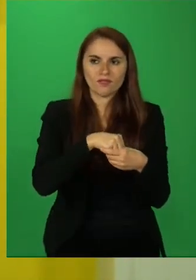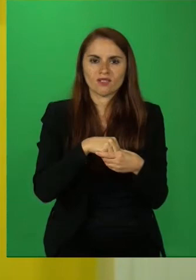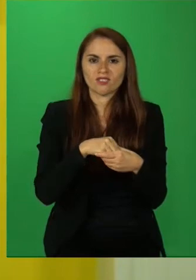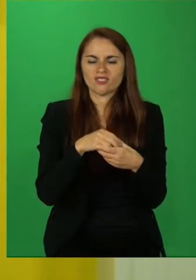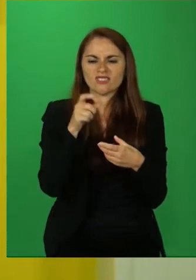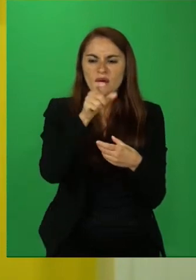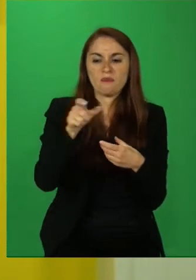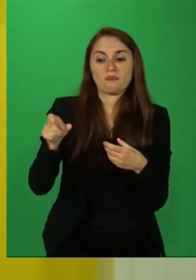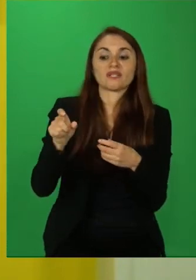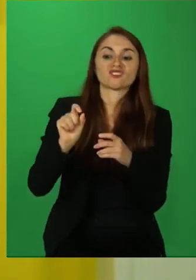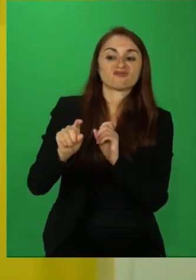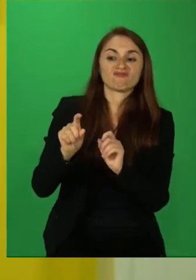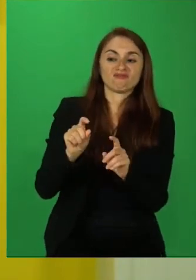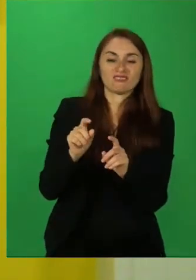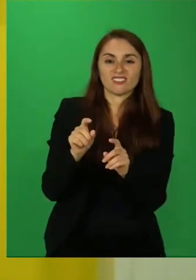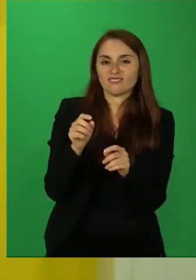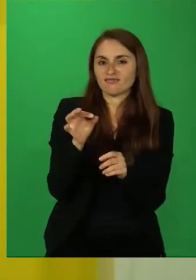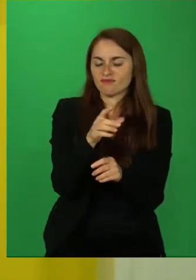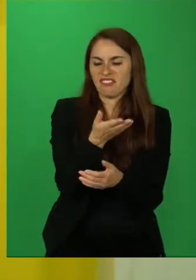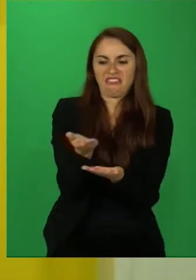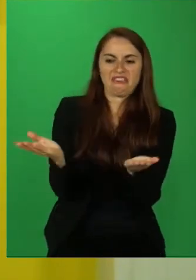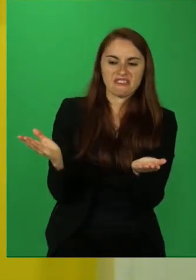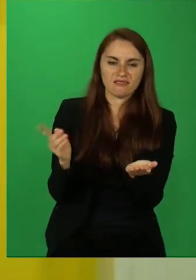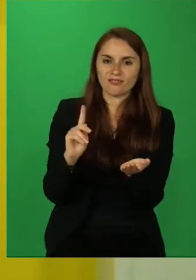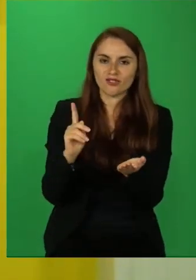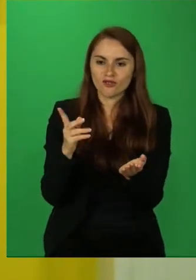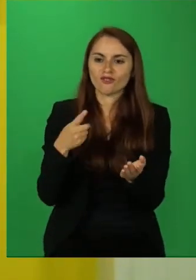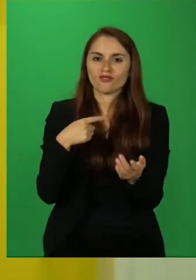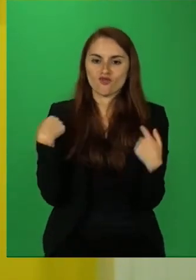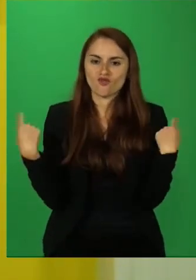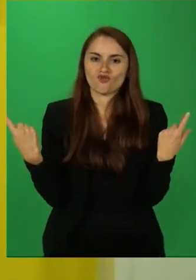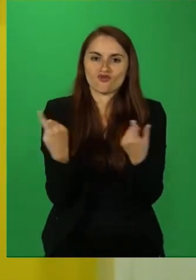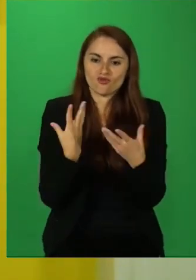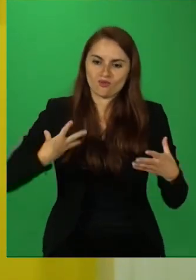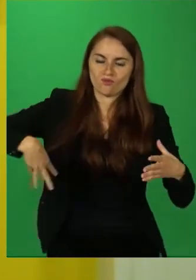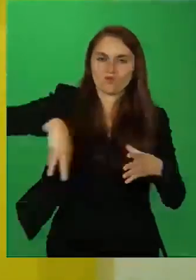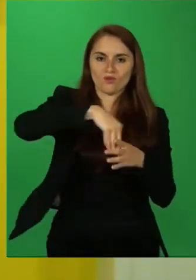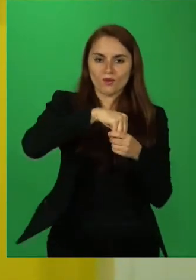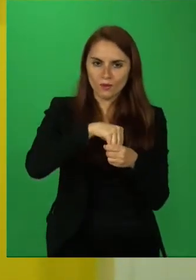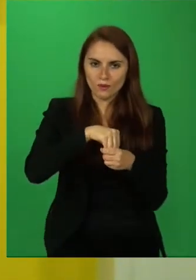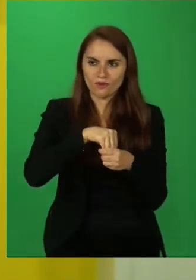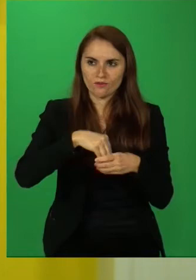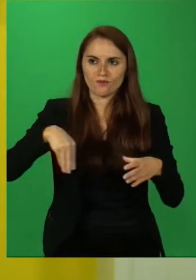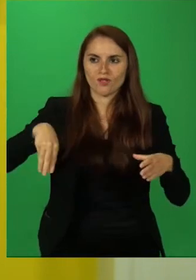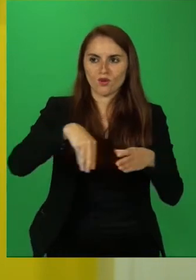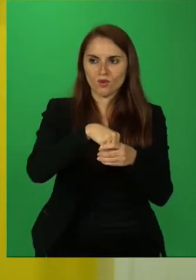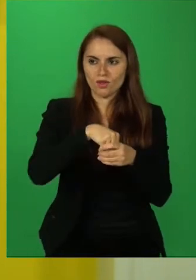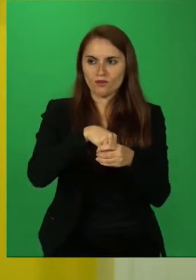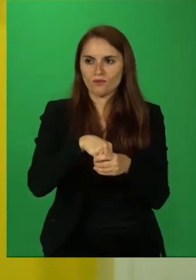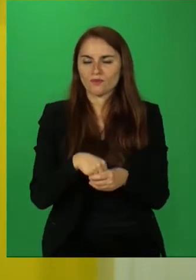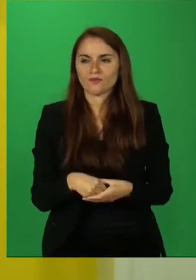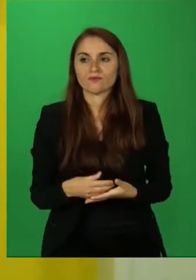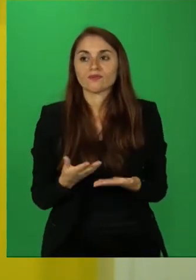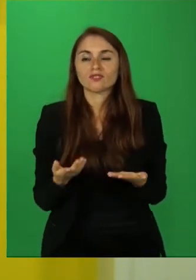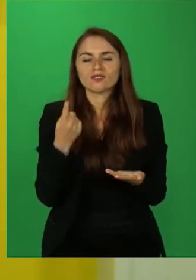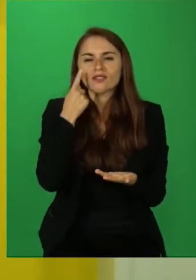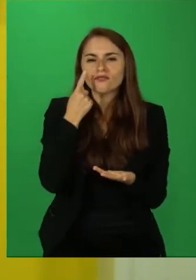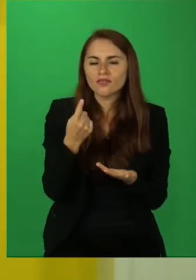criticando, nos está hablando desde afuera. Muy bien, vamos al quinto paso. Ver si hay